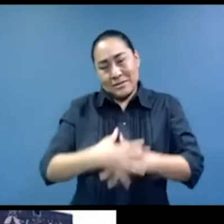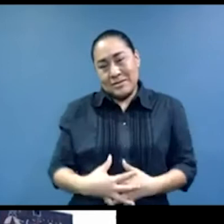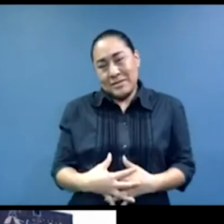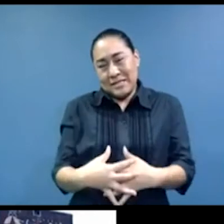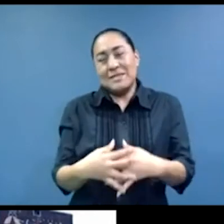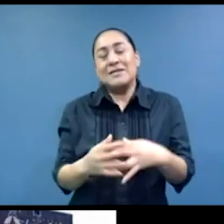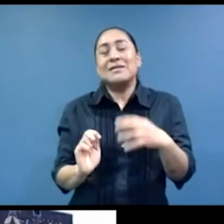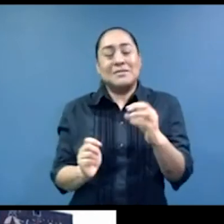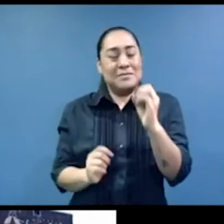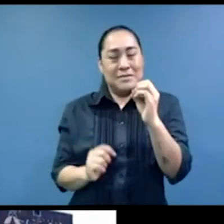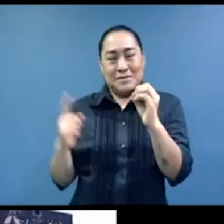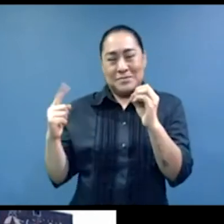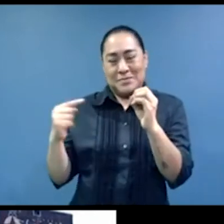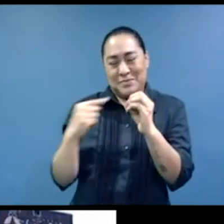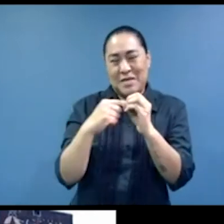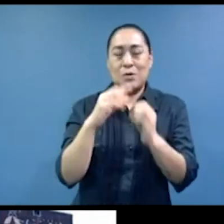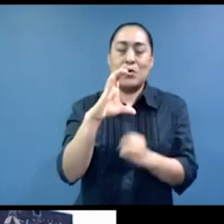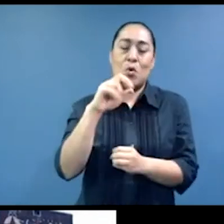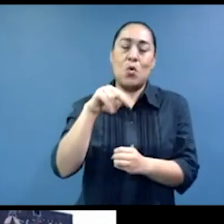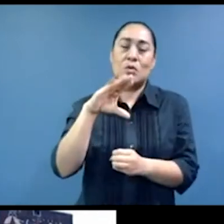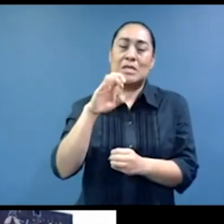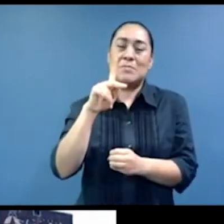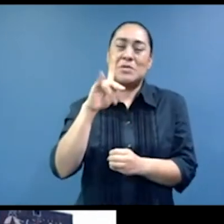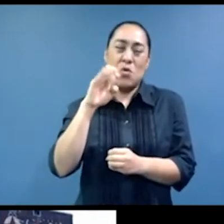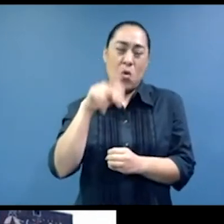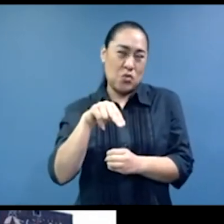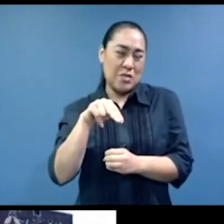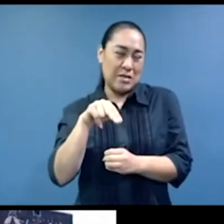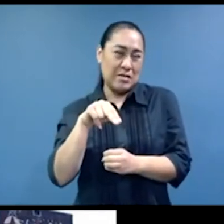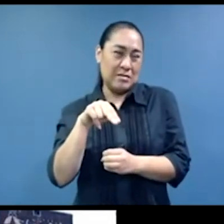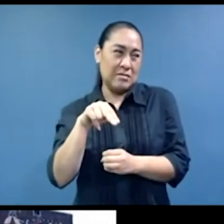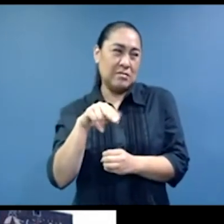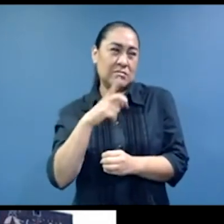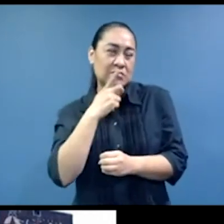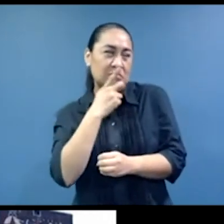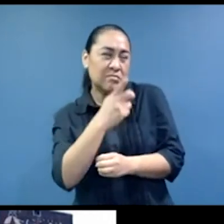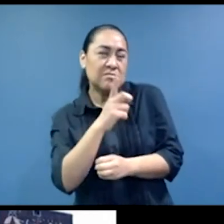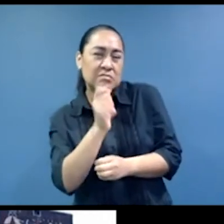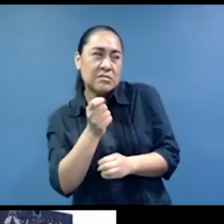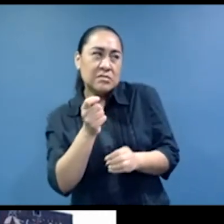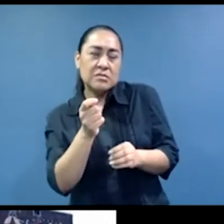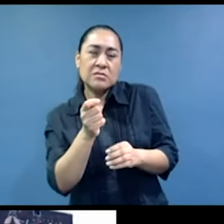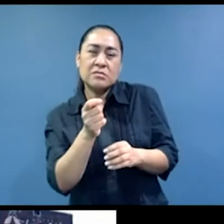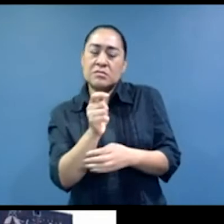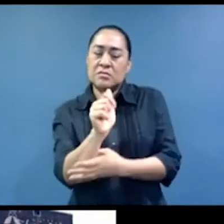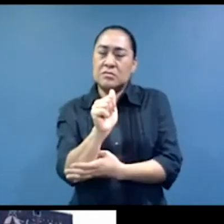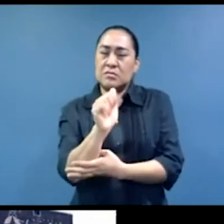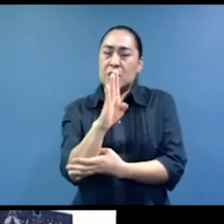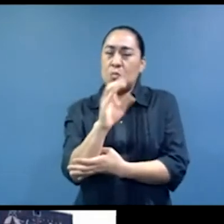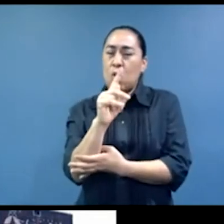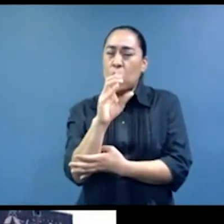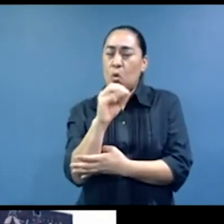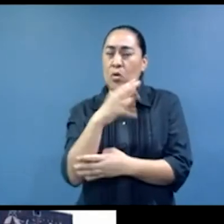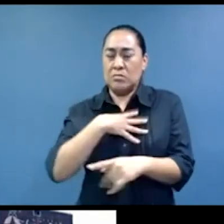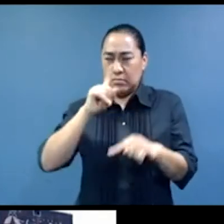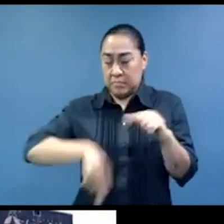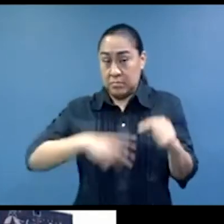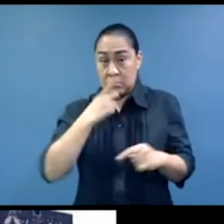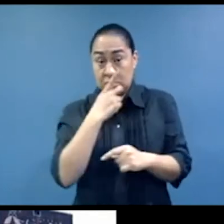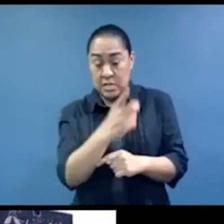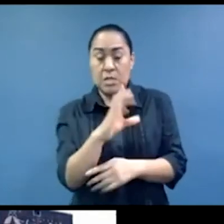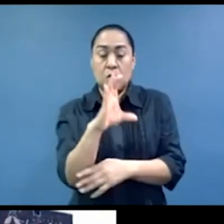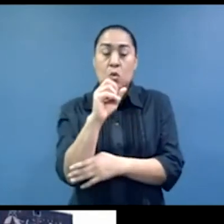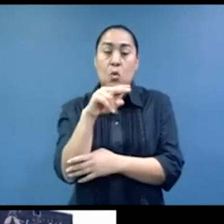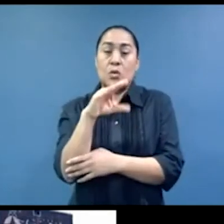Esa palabra que tanto daño nos ha hecho en otros temas, ¿no? Como aborto. Ahí queda ya clarísimo que concepción no es